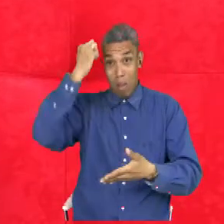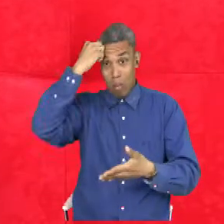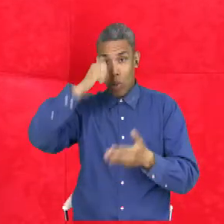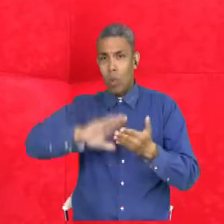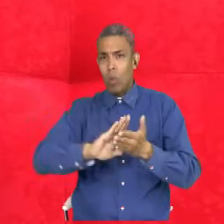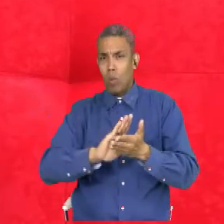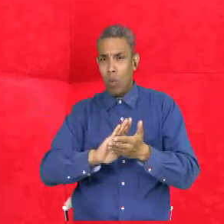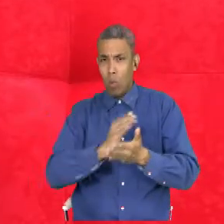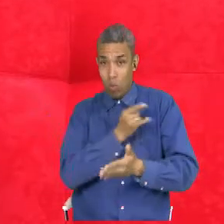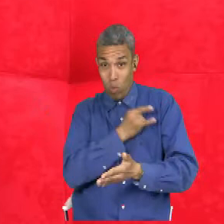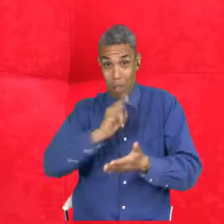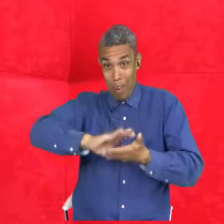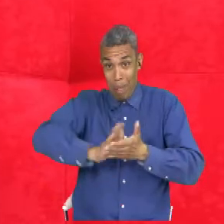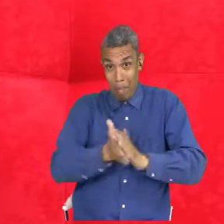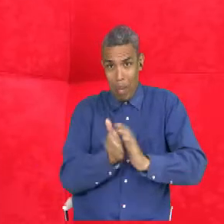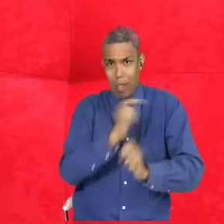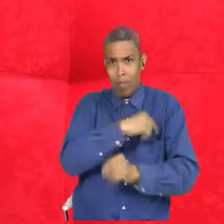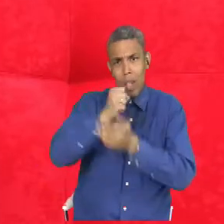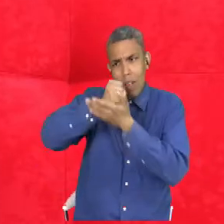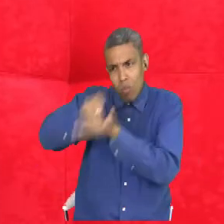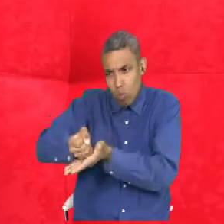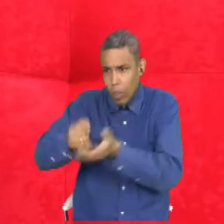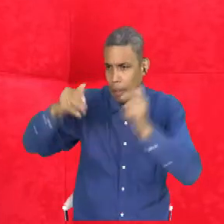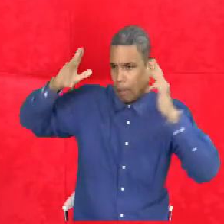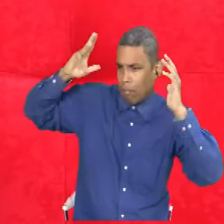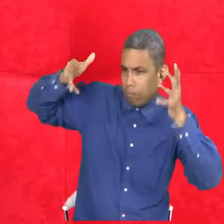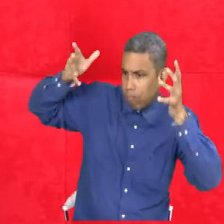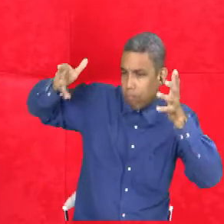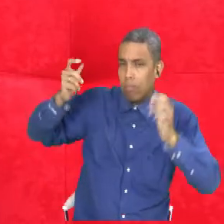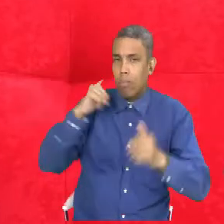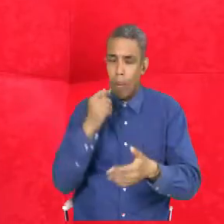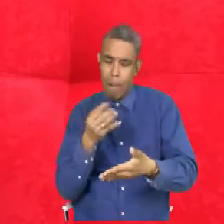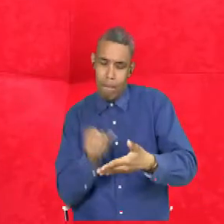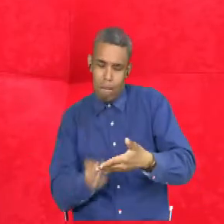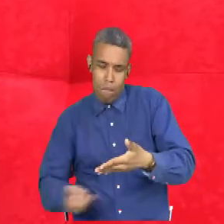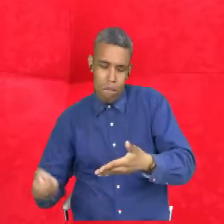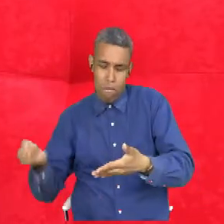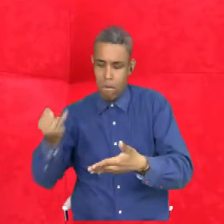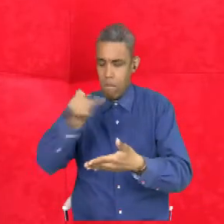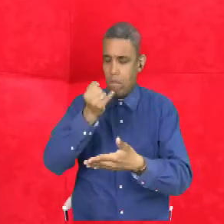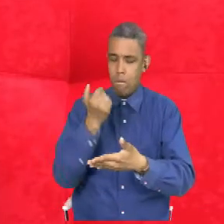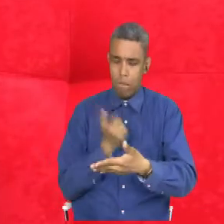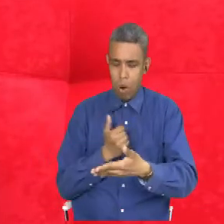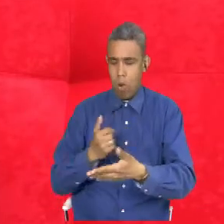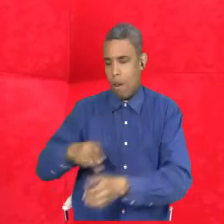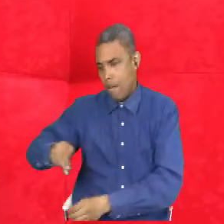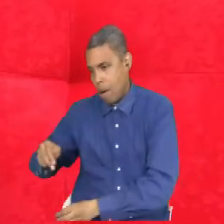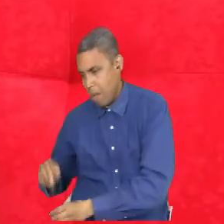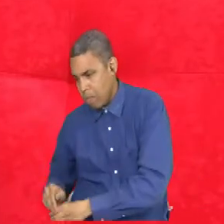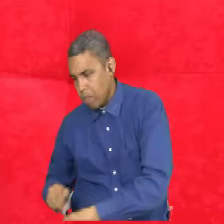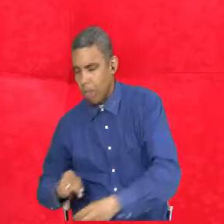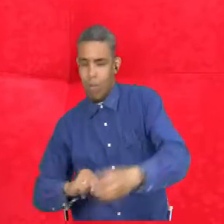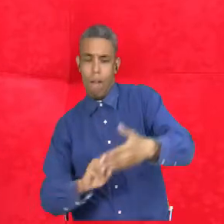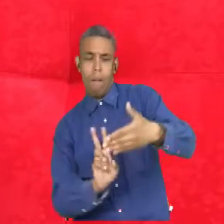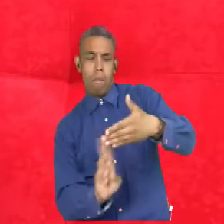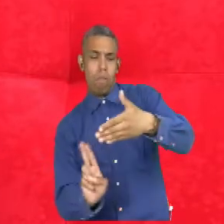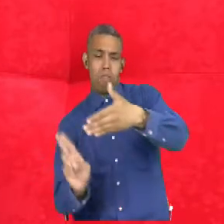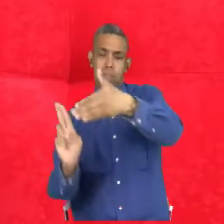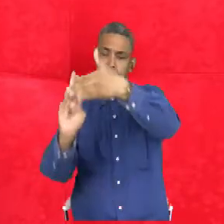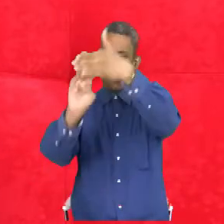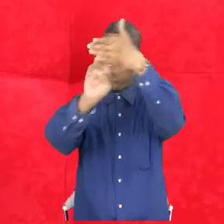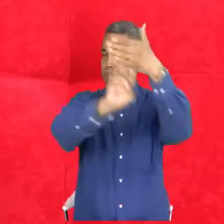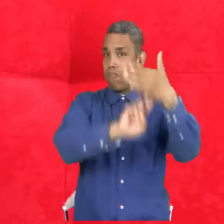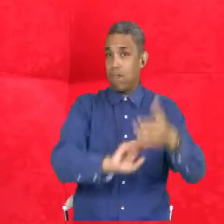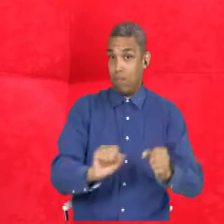desarrollar mejores tareas, lograr aprender a manejar más el espacio, tener otras actividades didácticas totalmente diferentes. Y